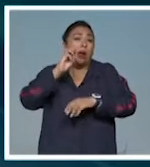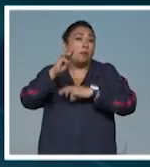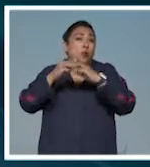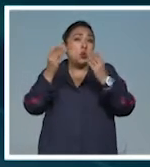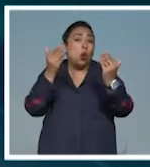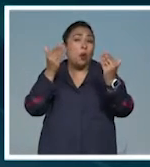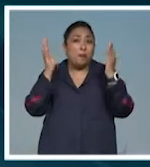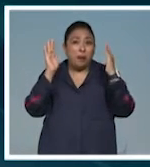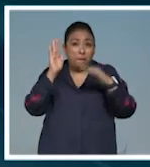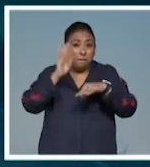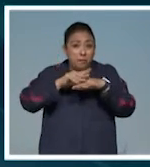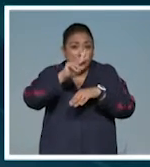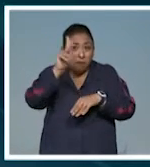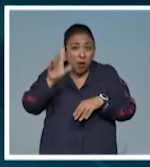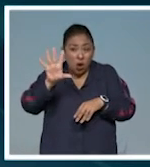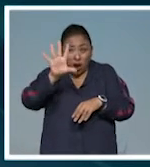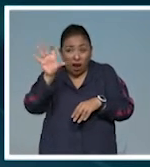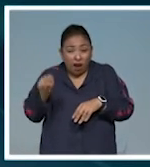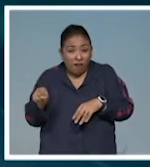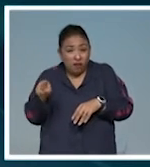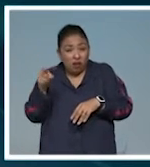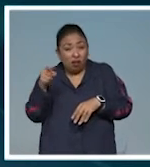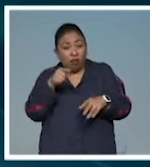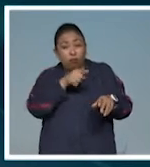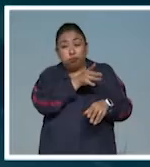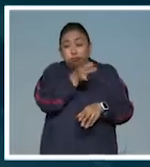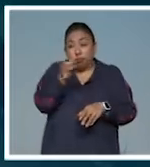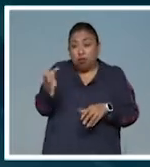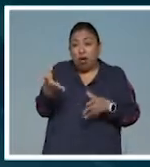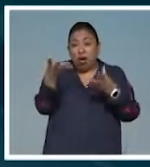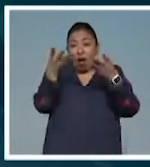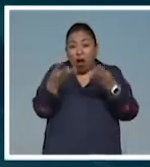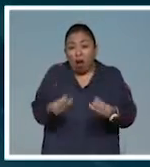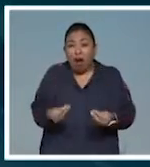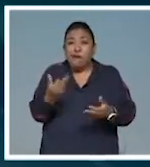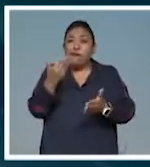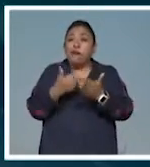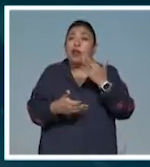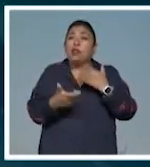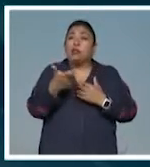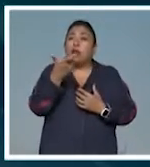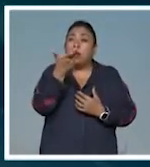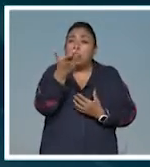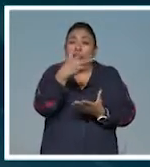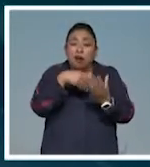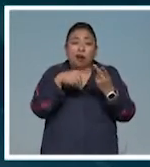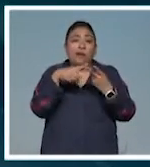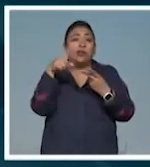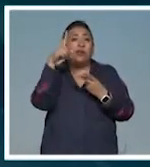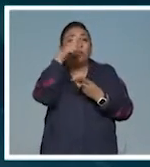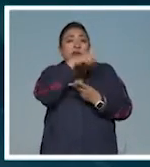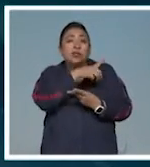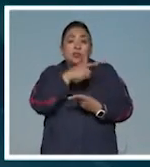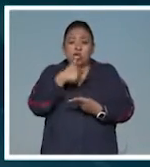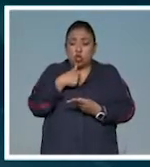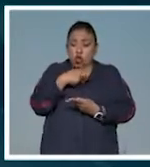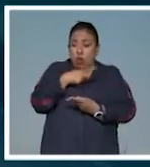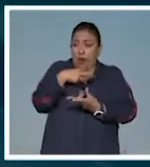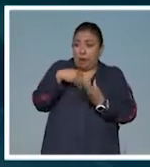más que áfrica son millones de casos donde la falta de recursos la dificultad para sostenerse económicamente